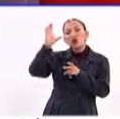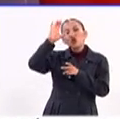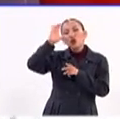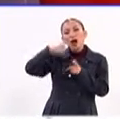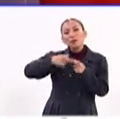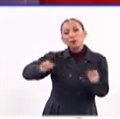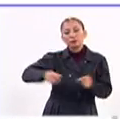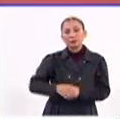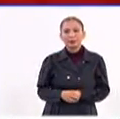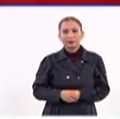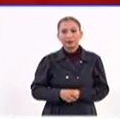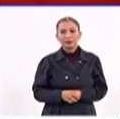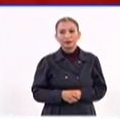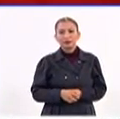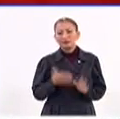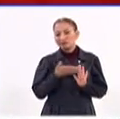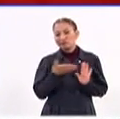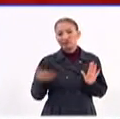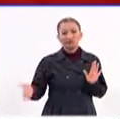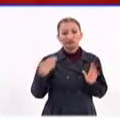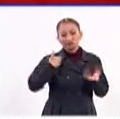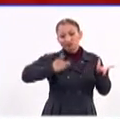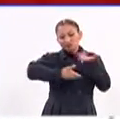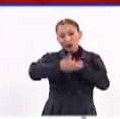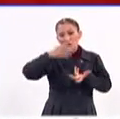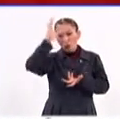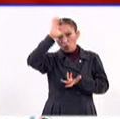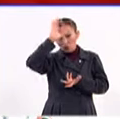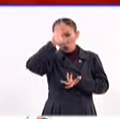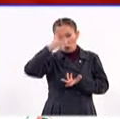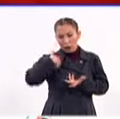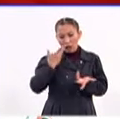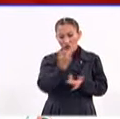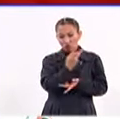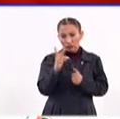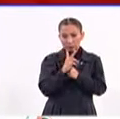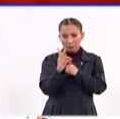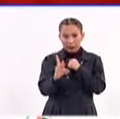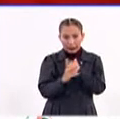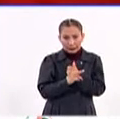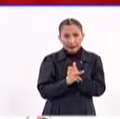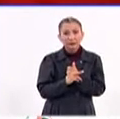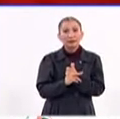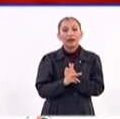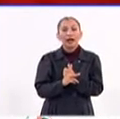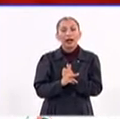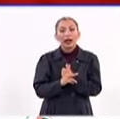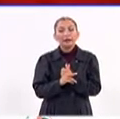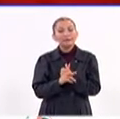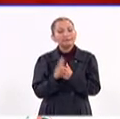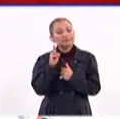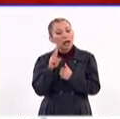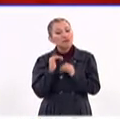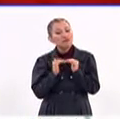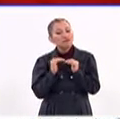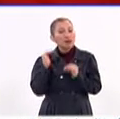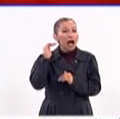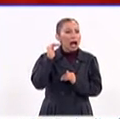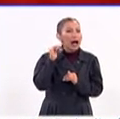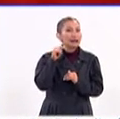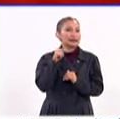cultura japonesa. A lo largo del intercambio cultural entre los dos países se ha